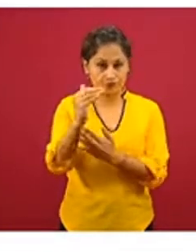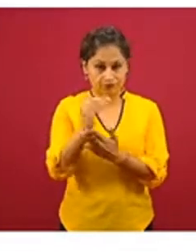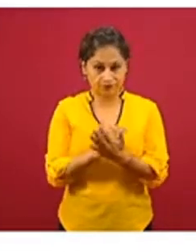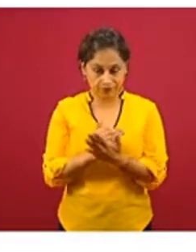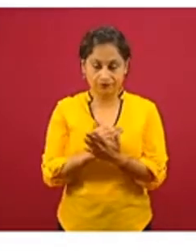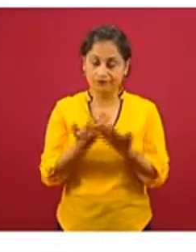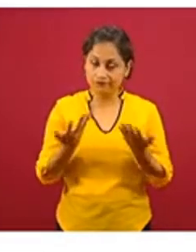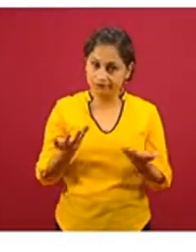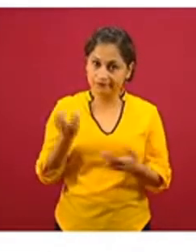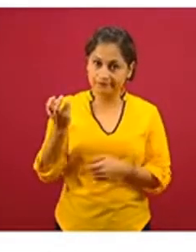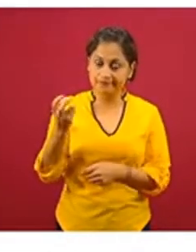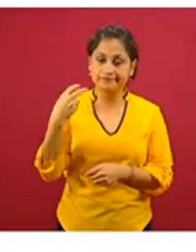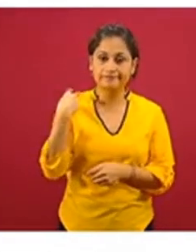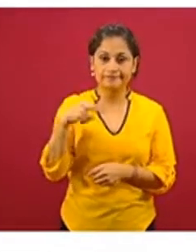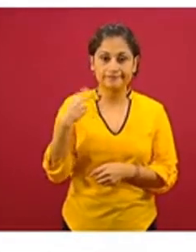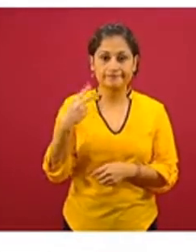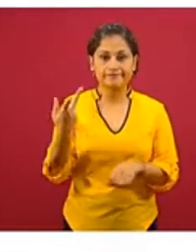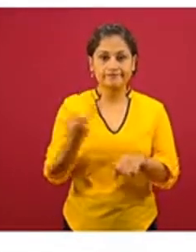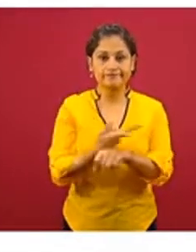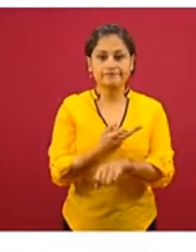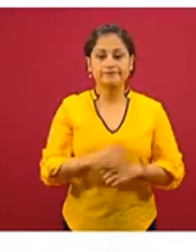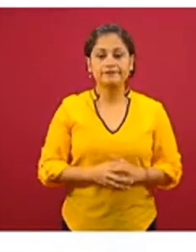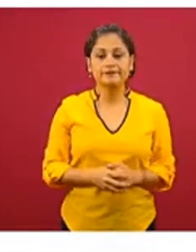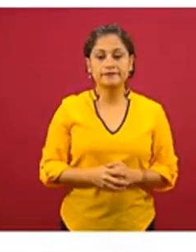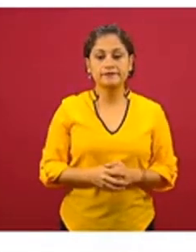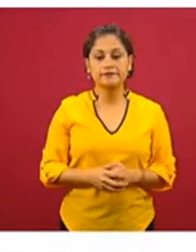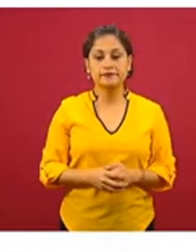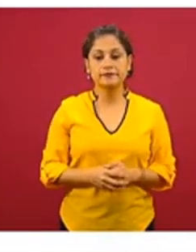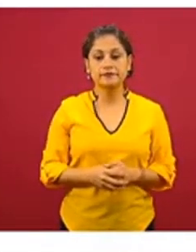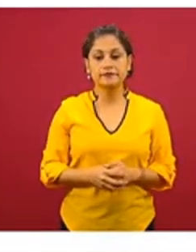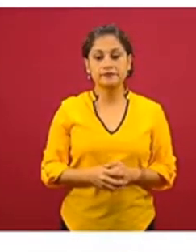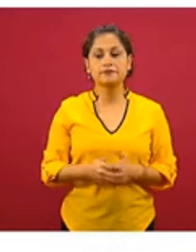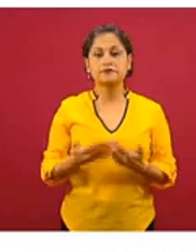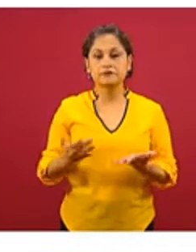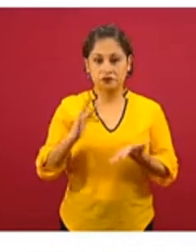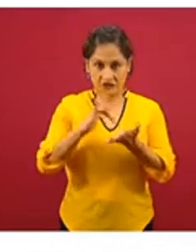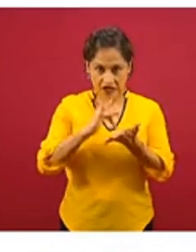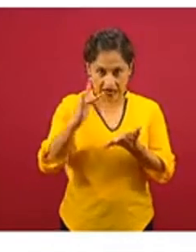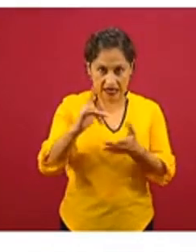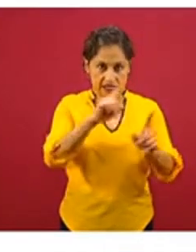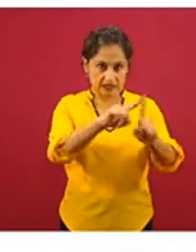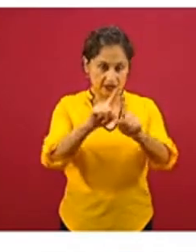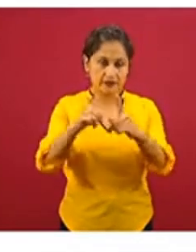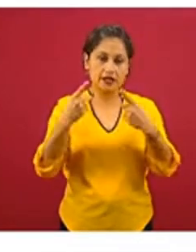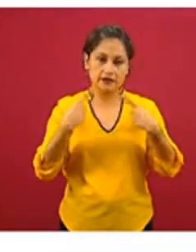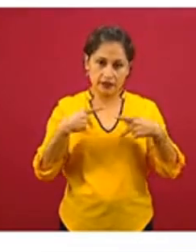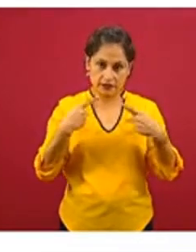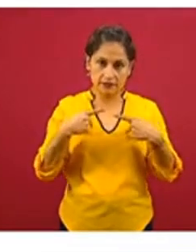de Veracruz. También agradecemos a todos los veracruzanos que han dejado